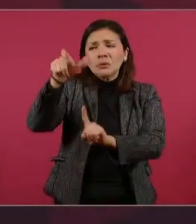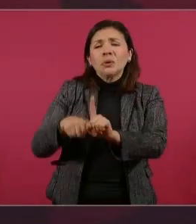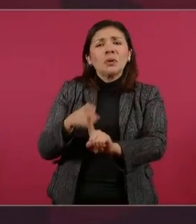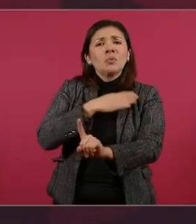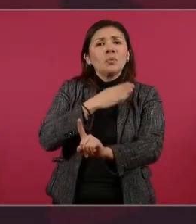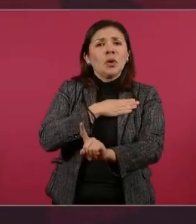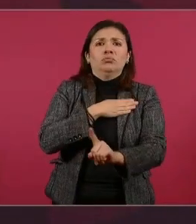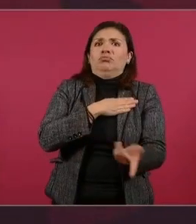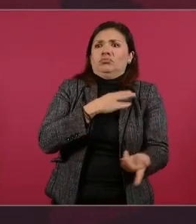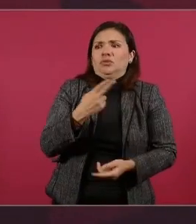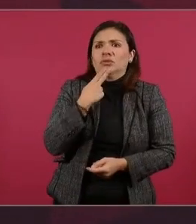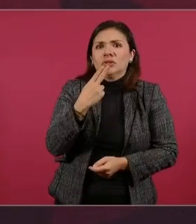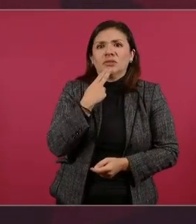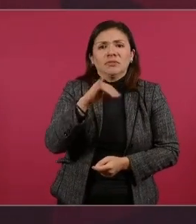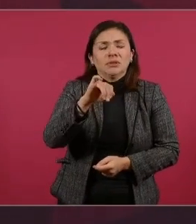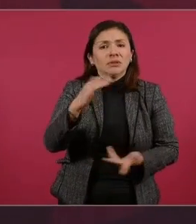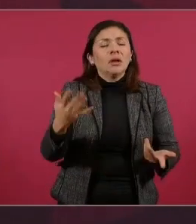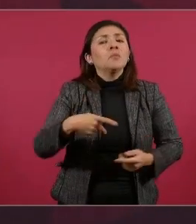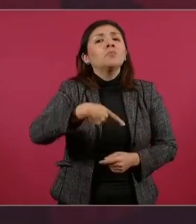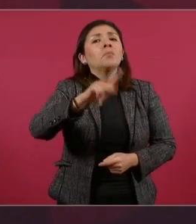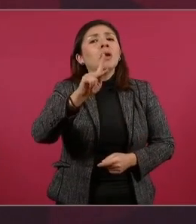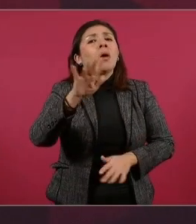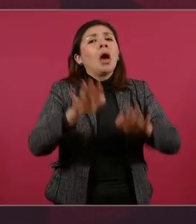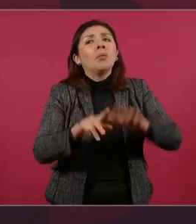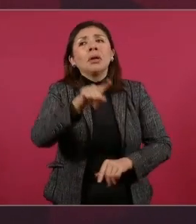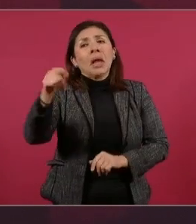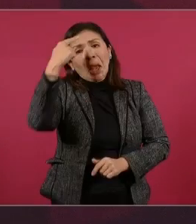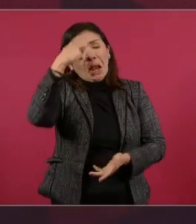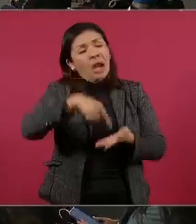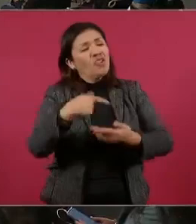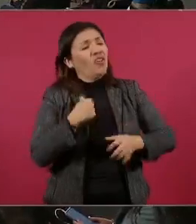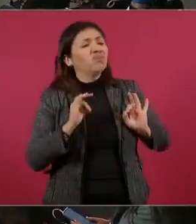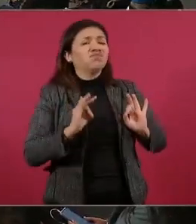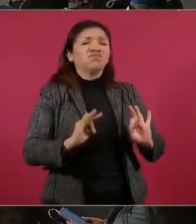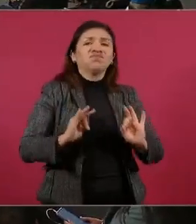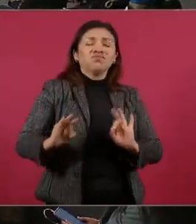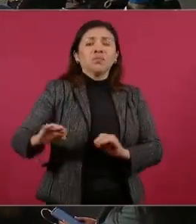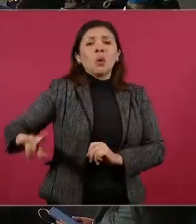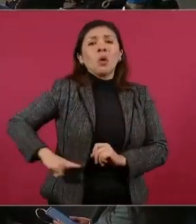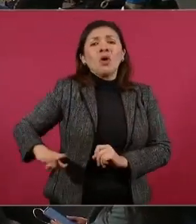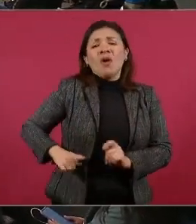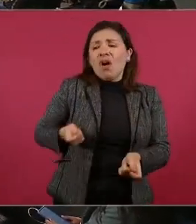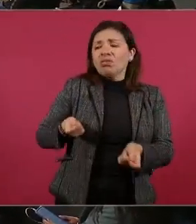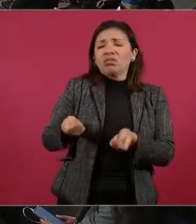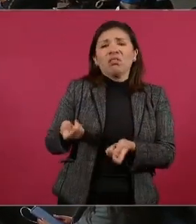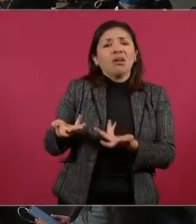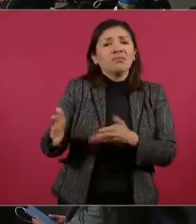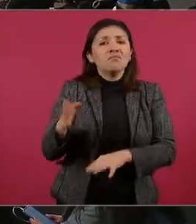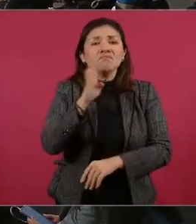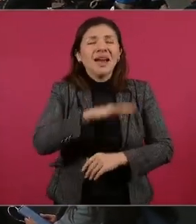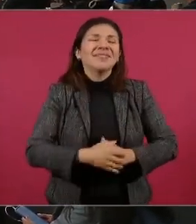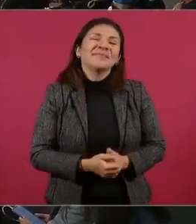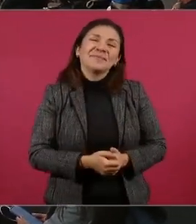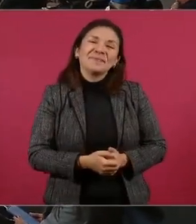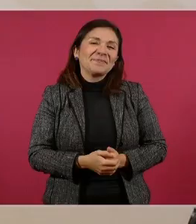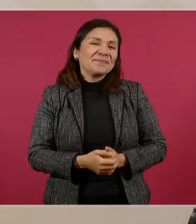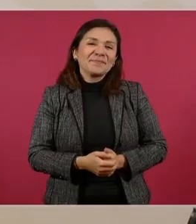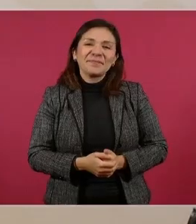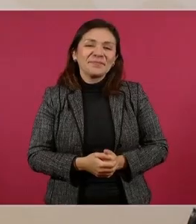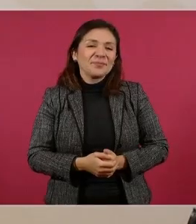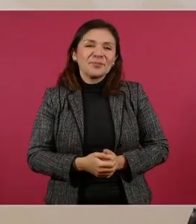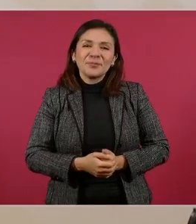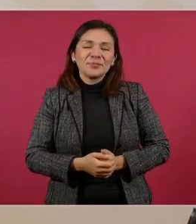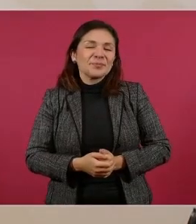ayudar no ayuda muchísimo Es que luego se lo creen y y y gobiernan con no y